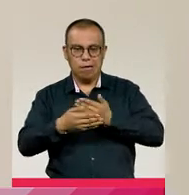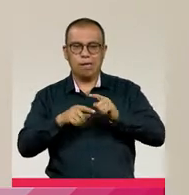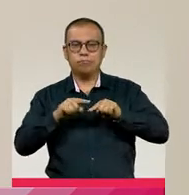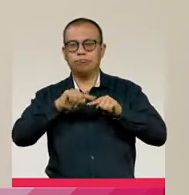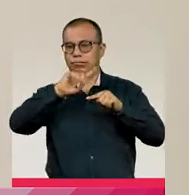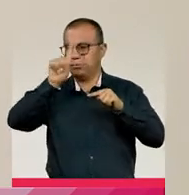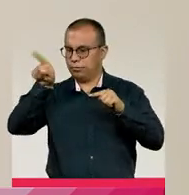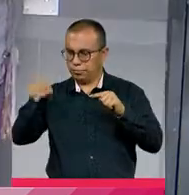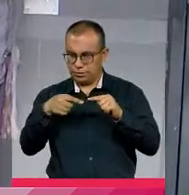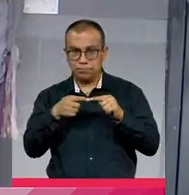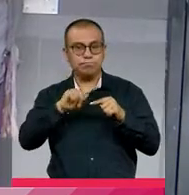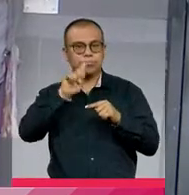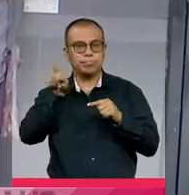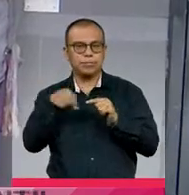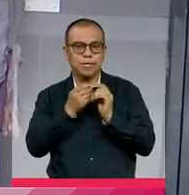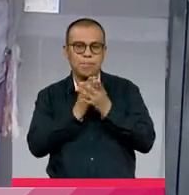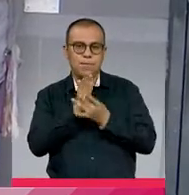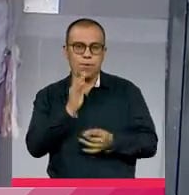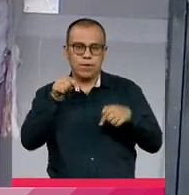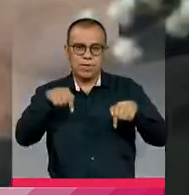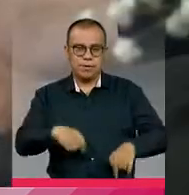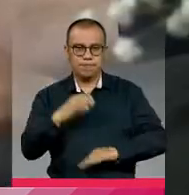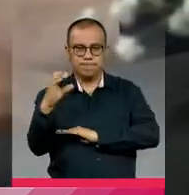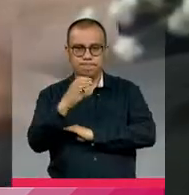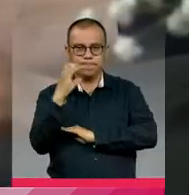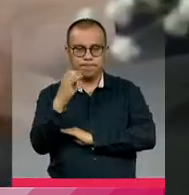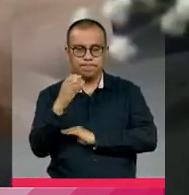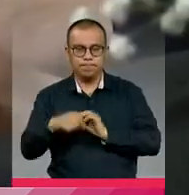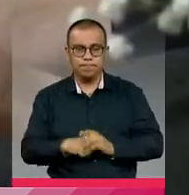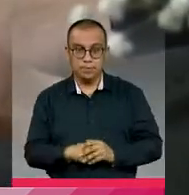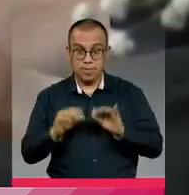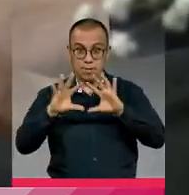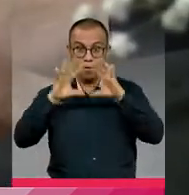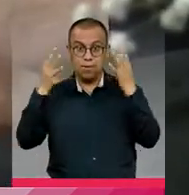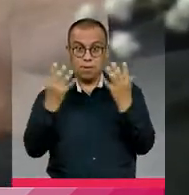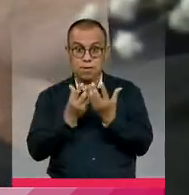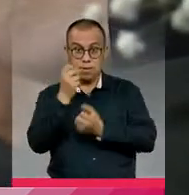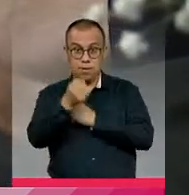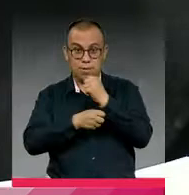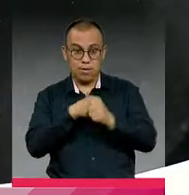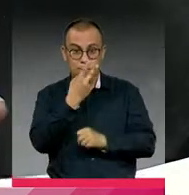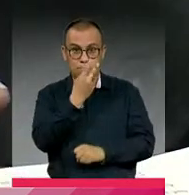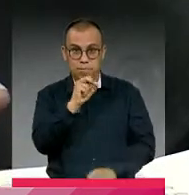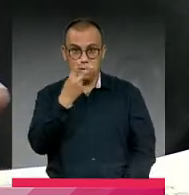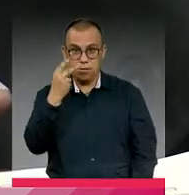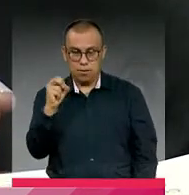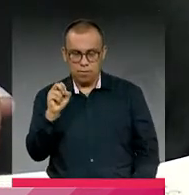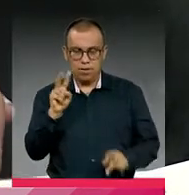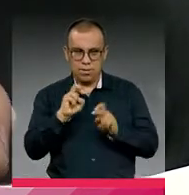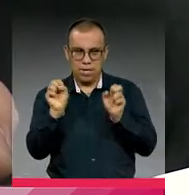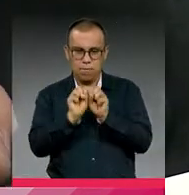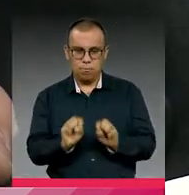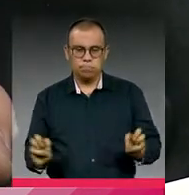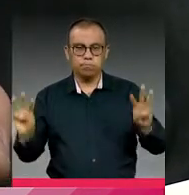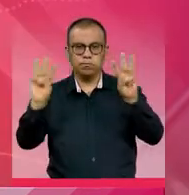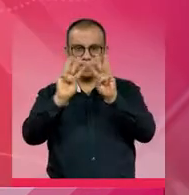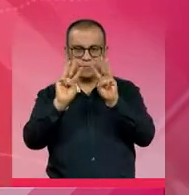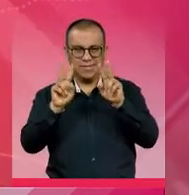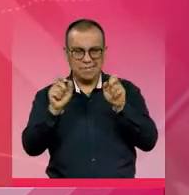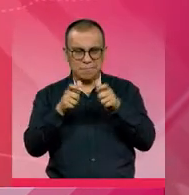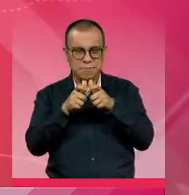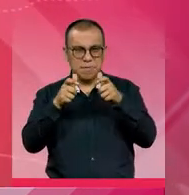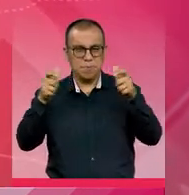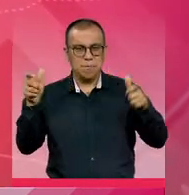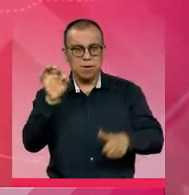en nuestro país. Según un informe del Estado de Población Mundial 2020 del Fondo de Población de Naciones Unidas, las tasas